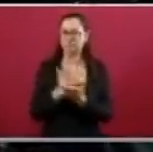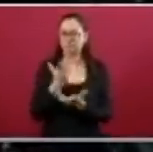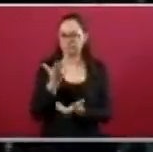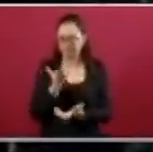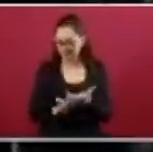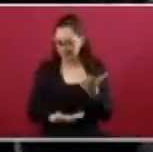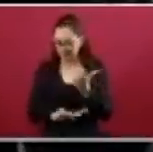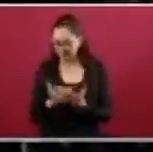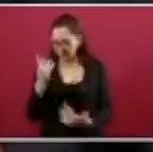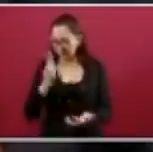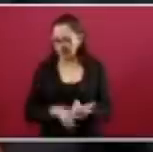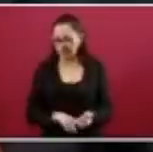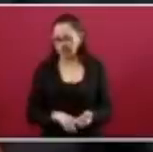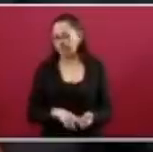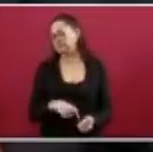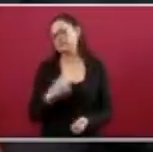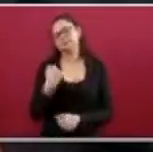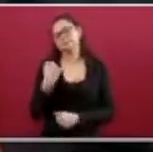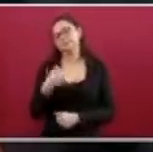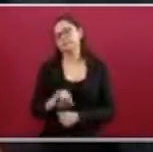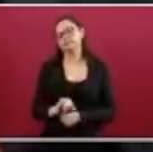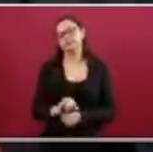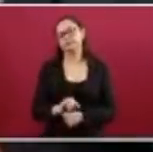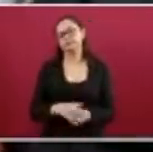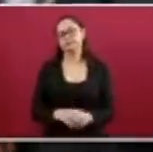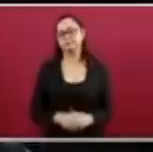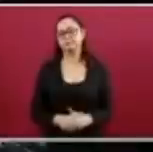absolutamente absurdas para la CFE.